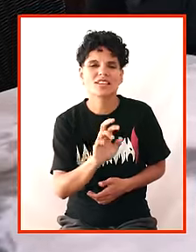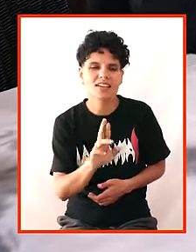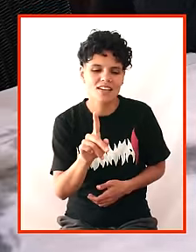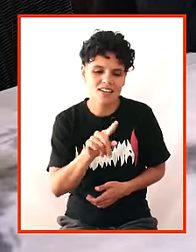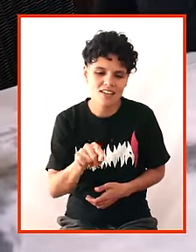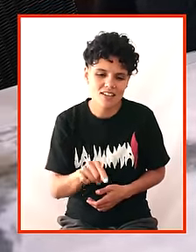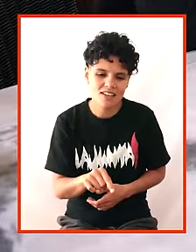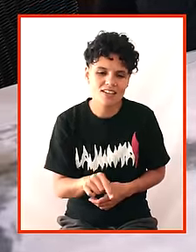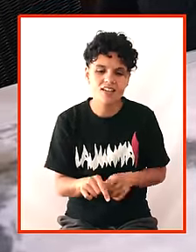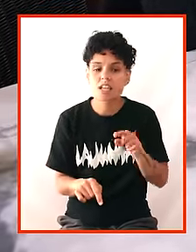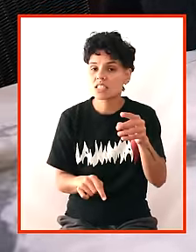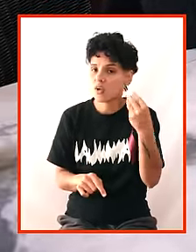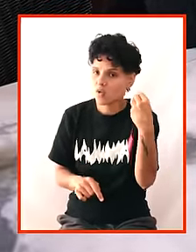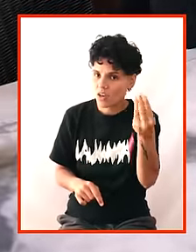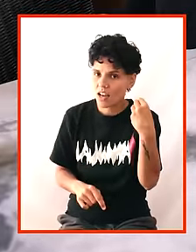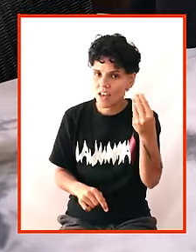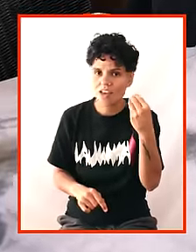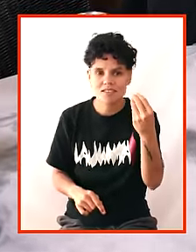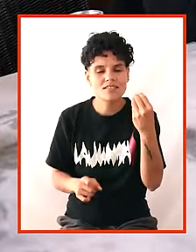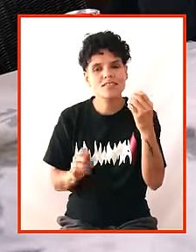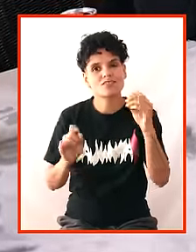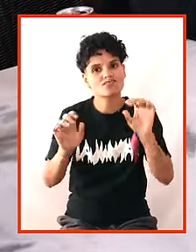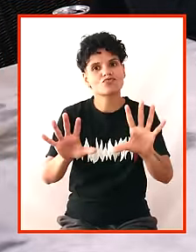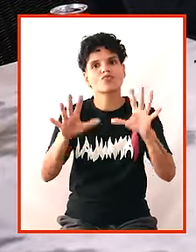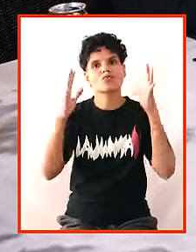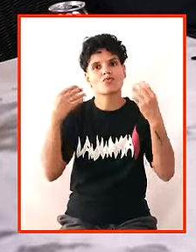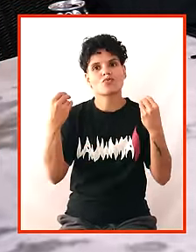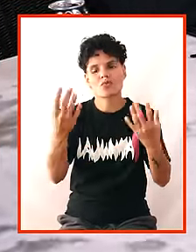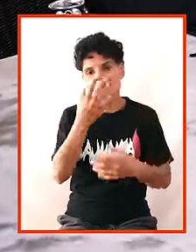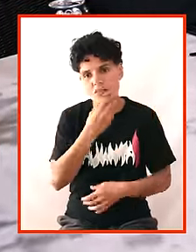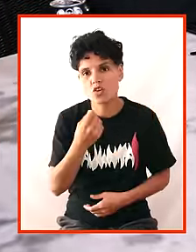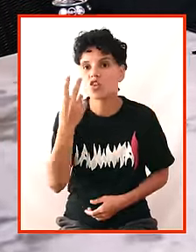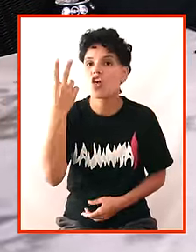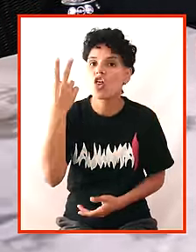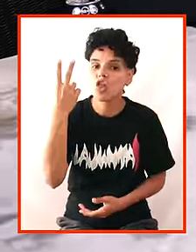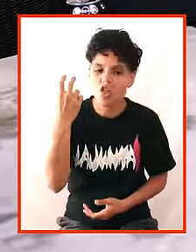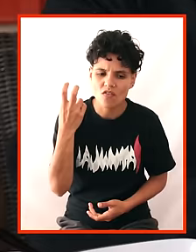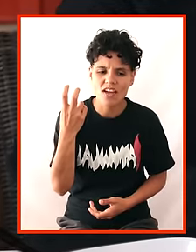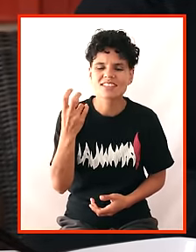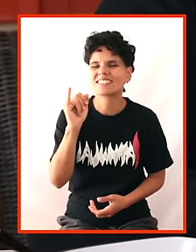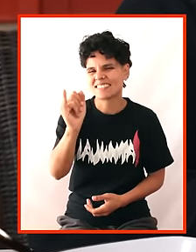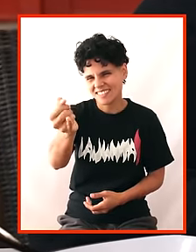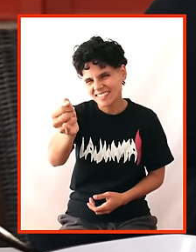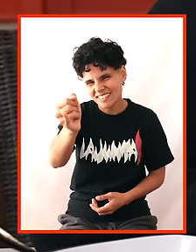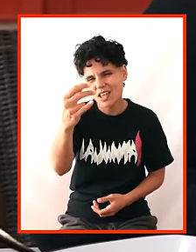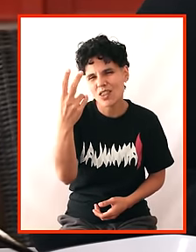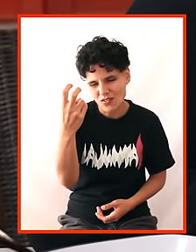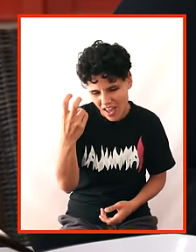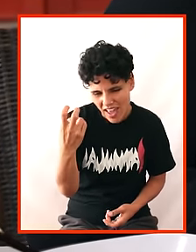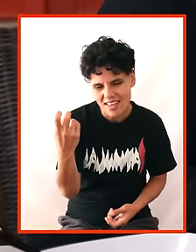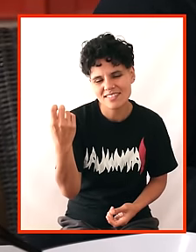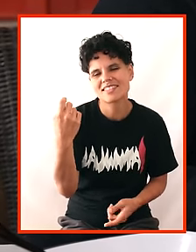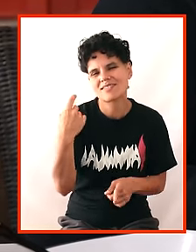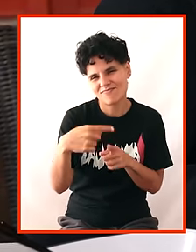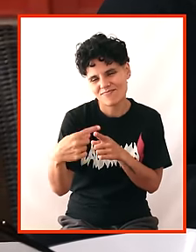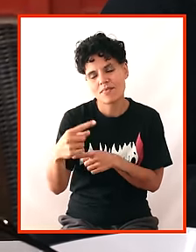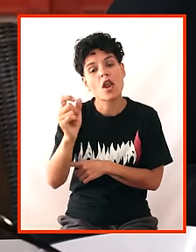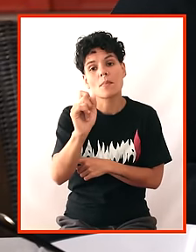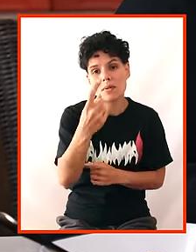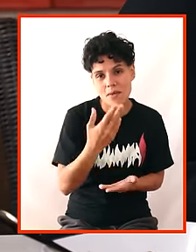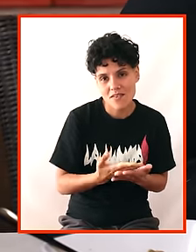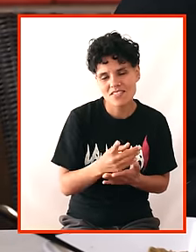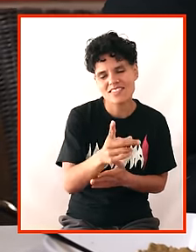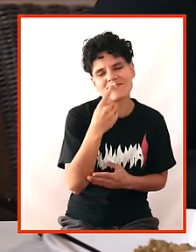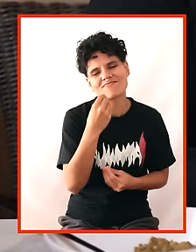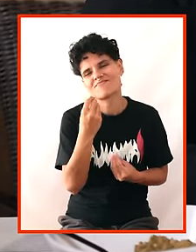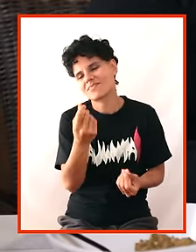ese... Sí, todo bueno ese. Hermoso. Fuimos dos veces, de hecho. Dos veces. Sí. Pero esa fue la primera. Y era la raja porque